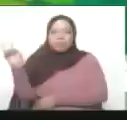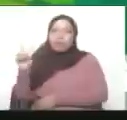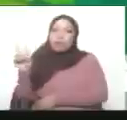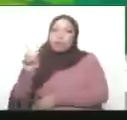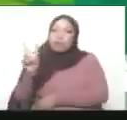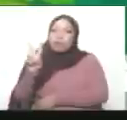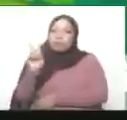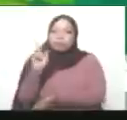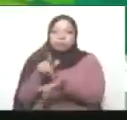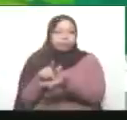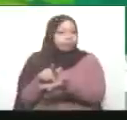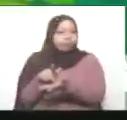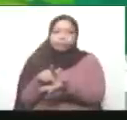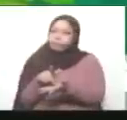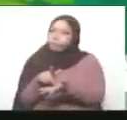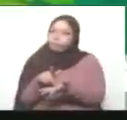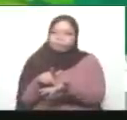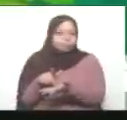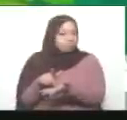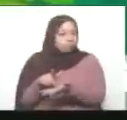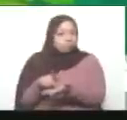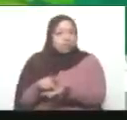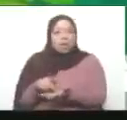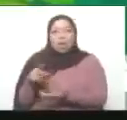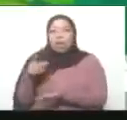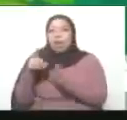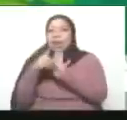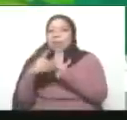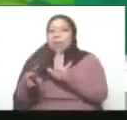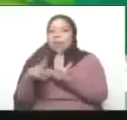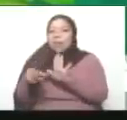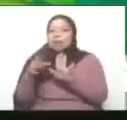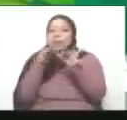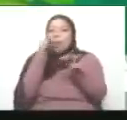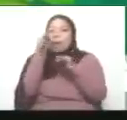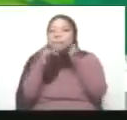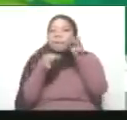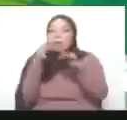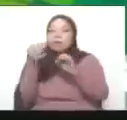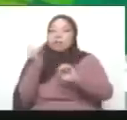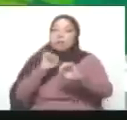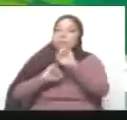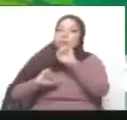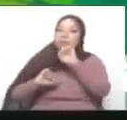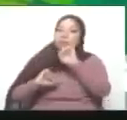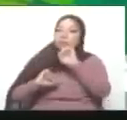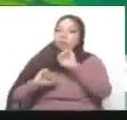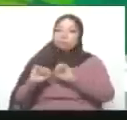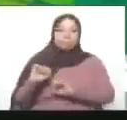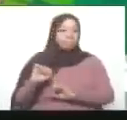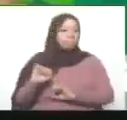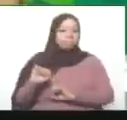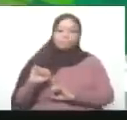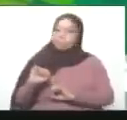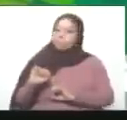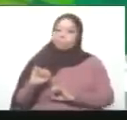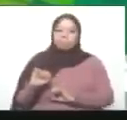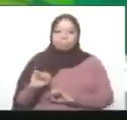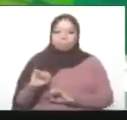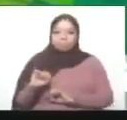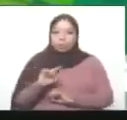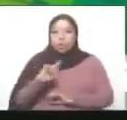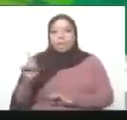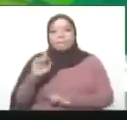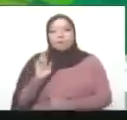no tuvo presencia donde Venezuela no tuvo derecho a la defensa no tuvo derecho a la